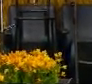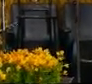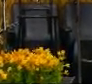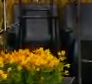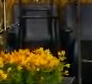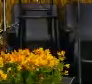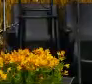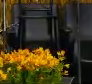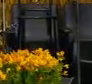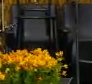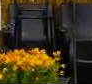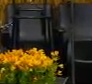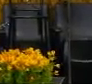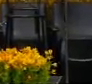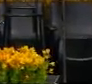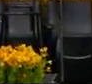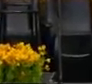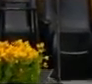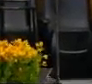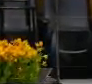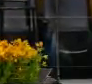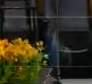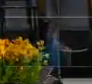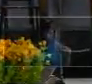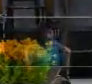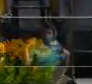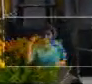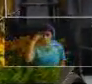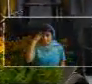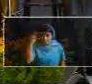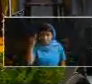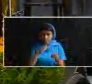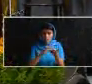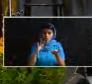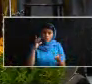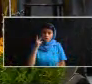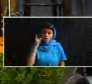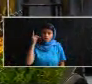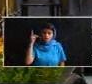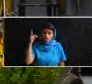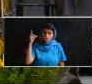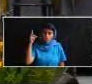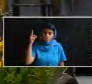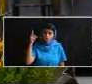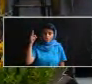gracias Espíritu de vida, gracias glorioso Señor,